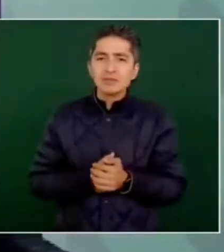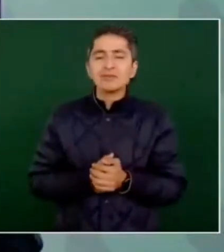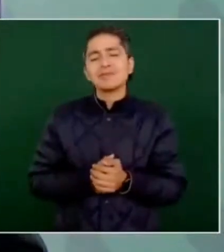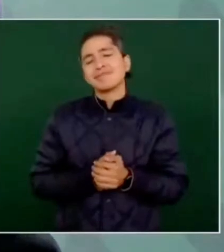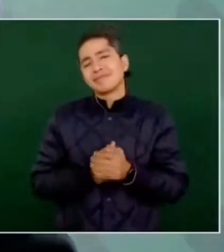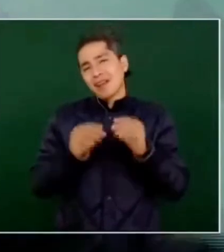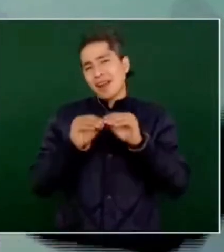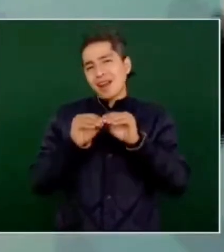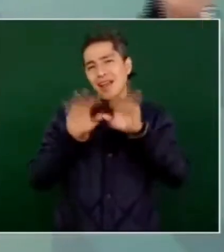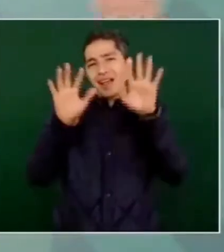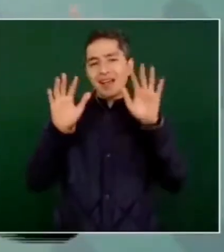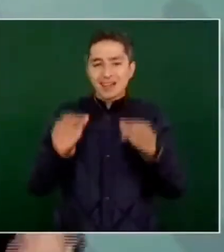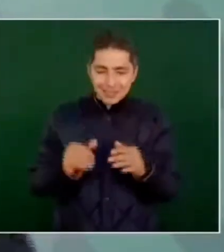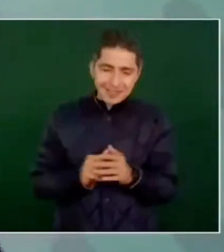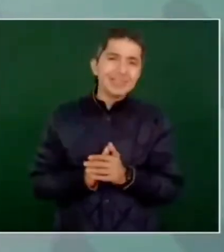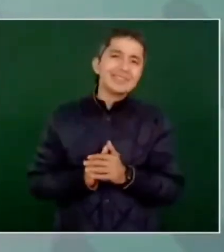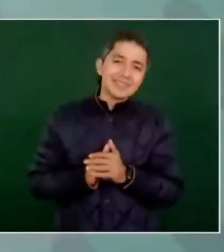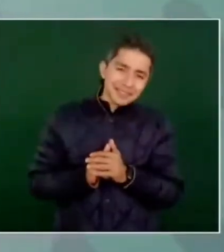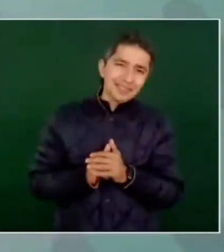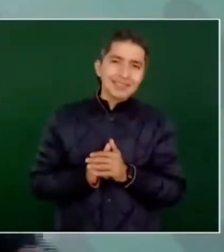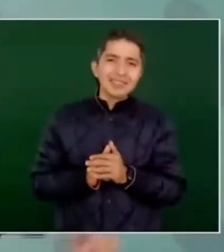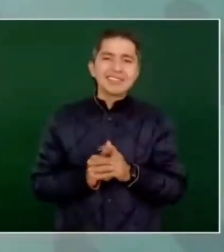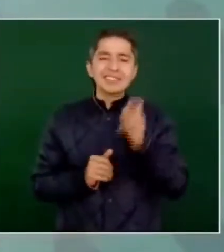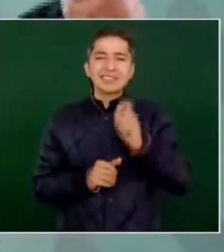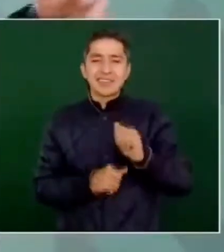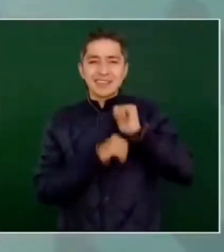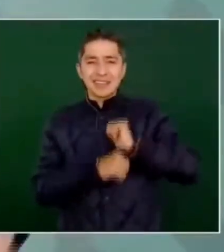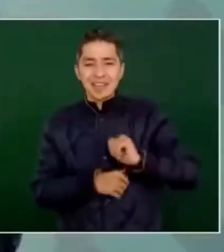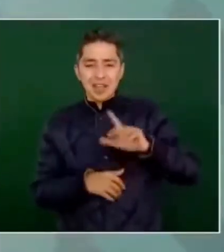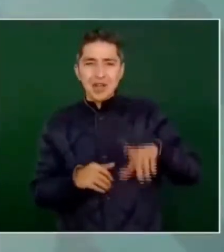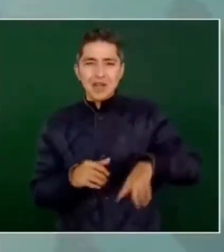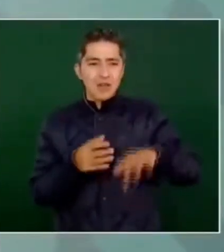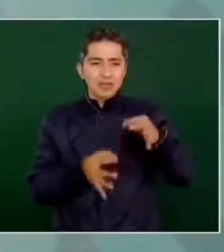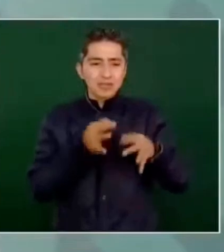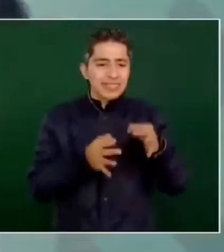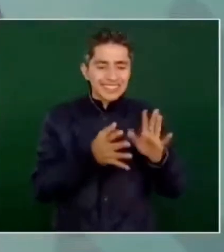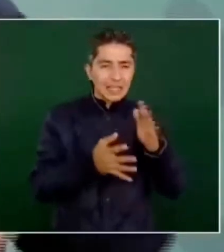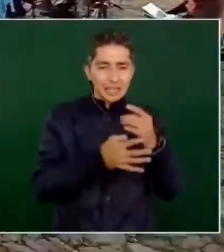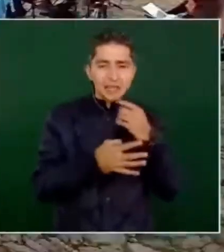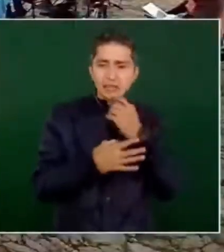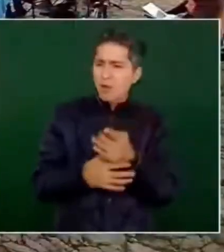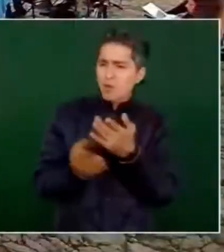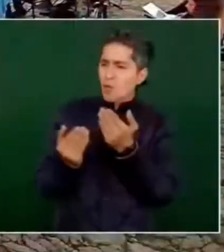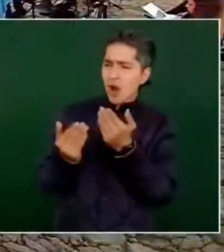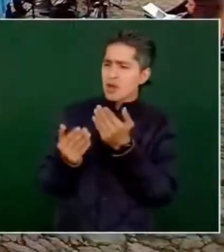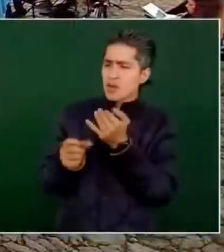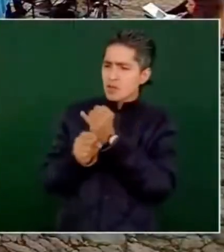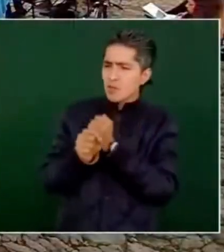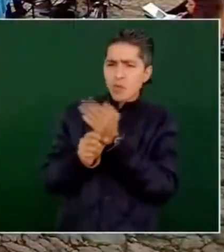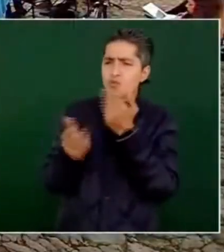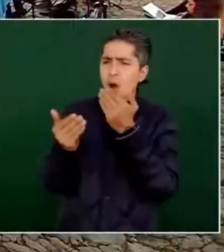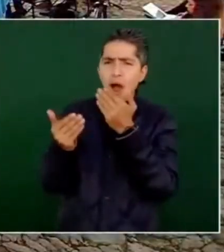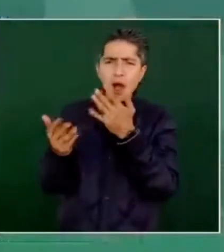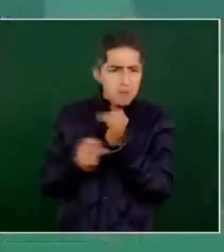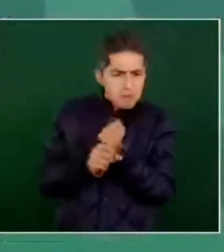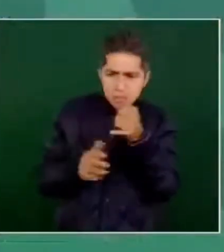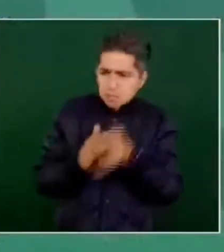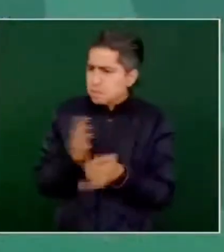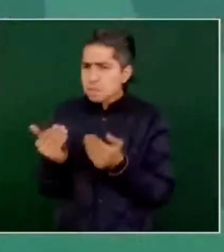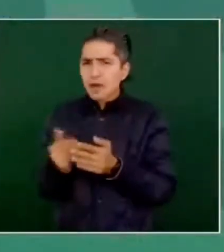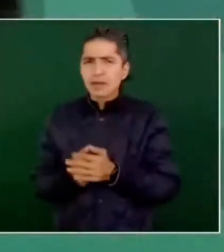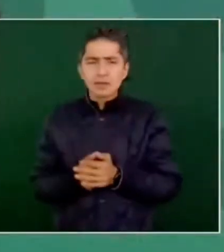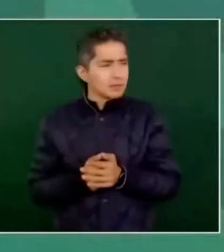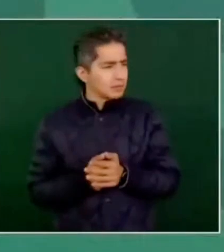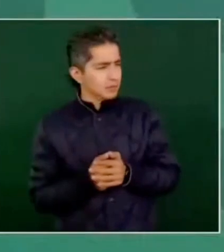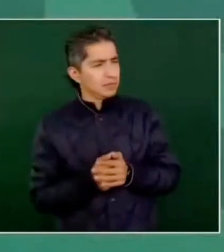Claro, tuvo que salir el Departamento de Estado, el Departamento de Justicia, decir, no hay ninguna investigación abierta, sí,